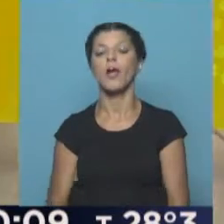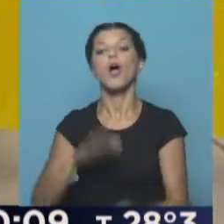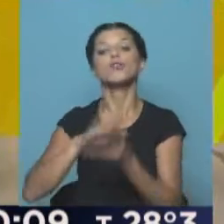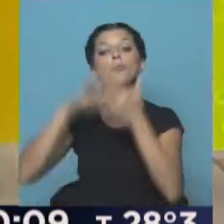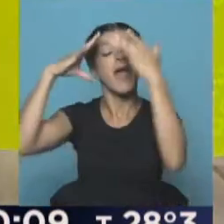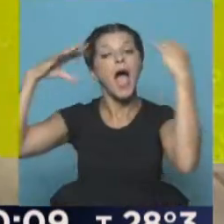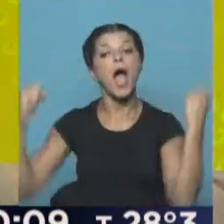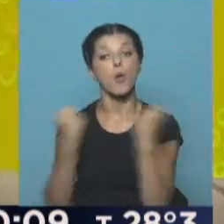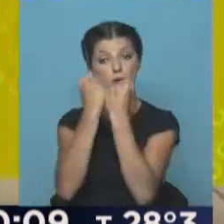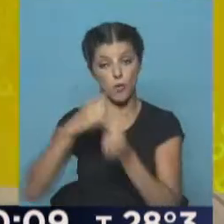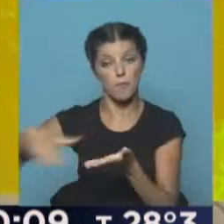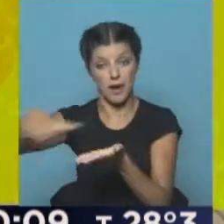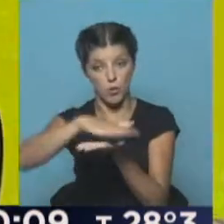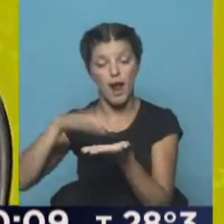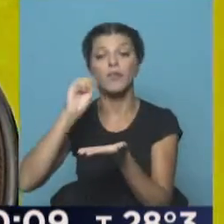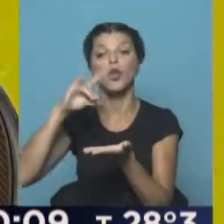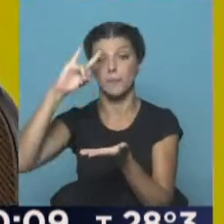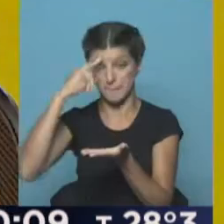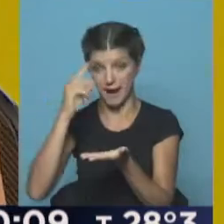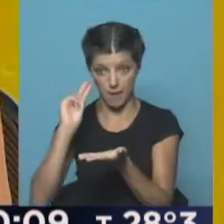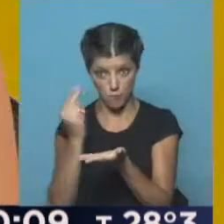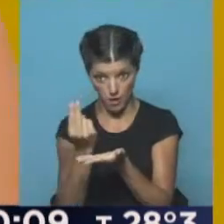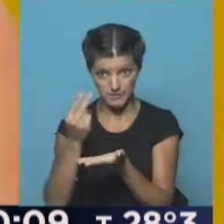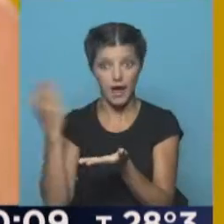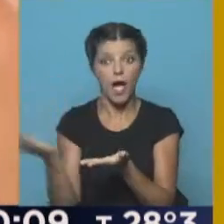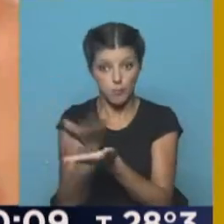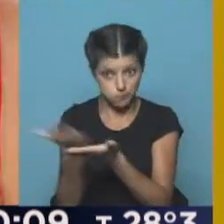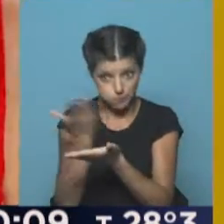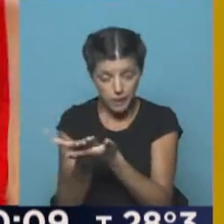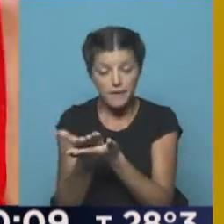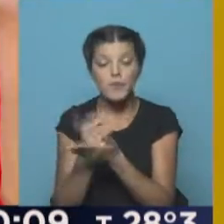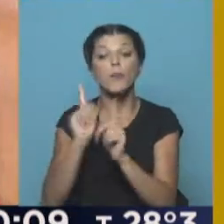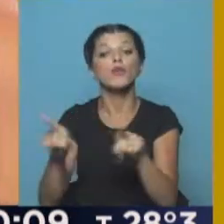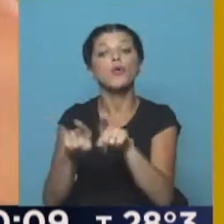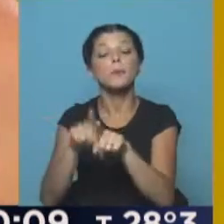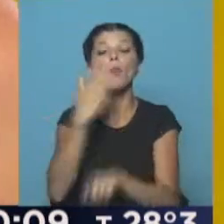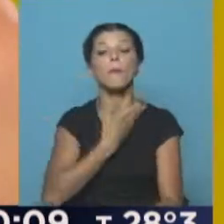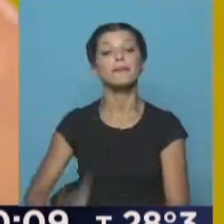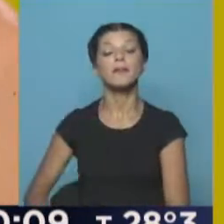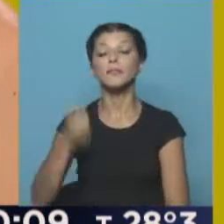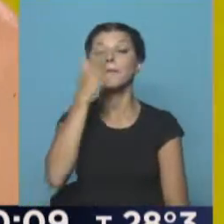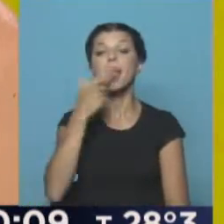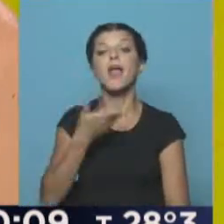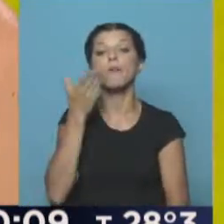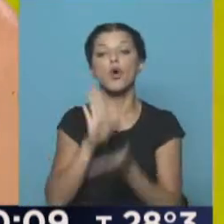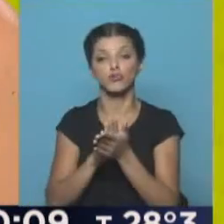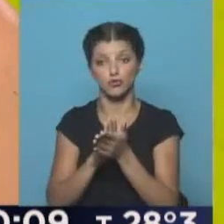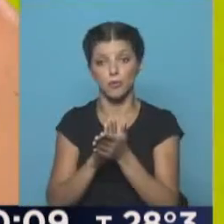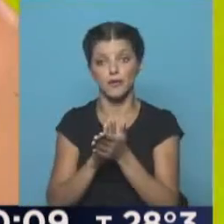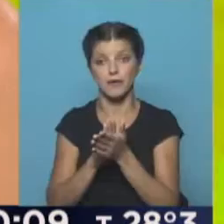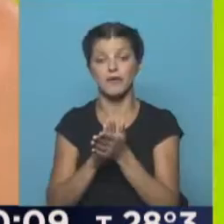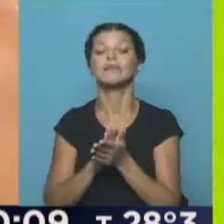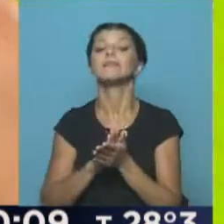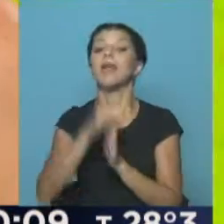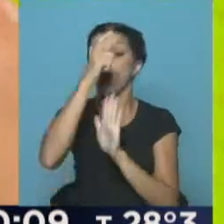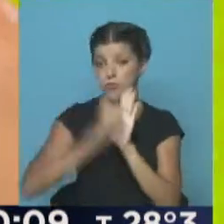reactivar vaca muerta en la provincia de neuquén el presidente mauricio macri se refirió a la suba de las tarifas de energía